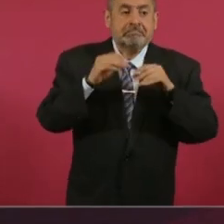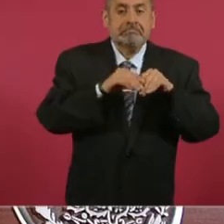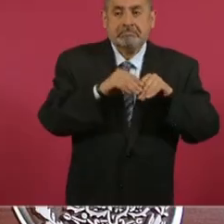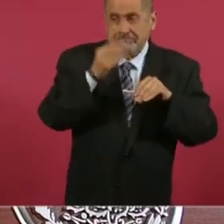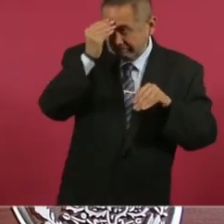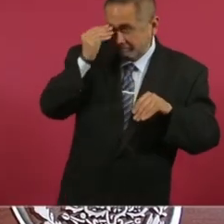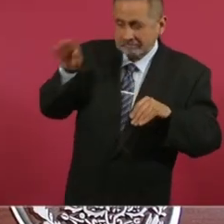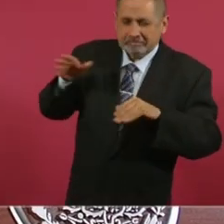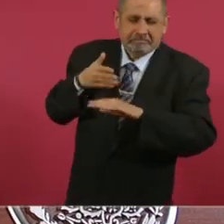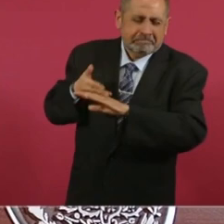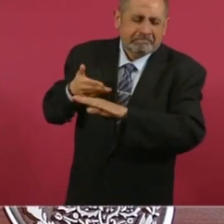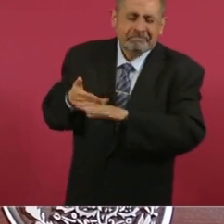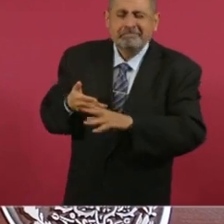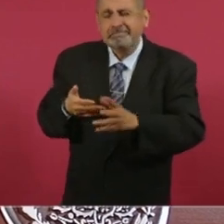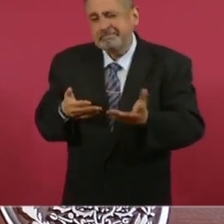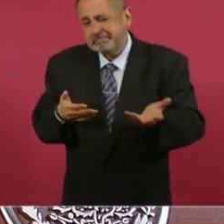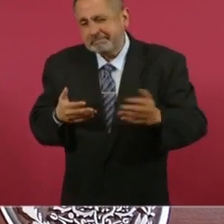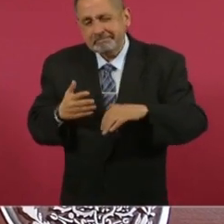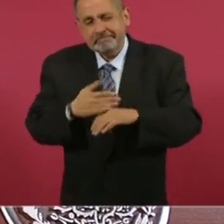porque